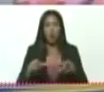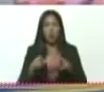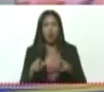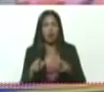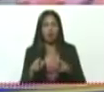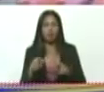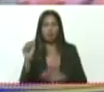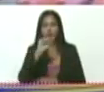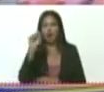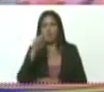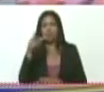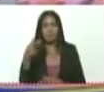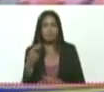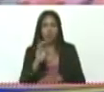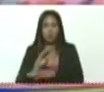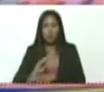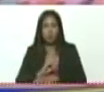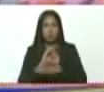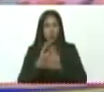blindada,